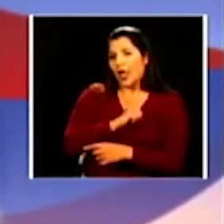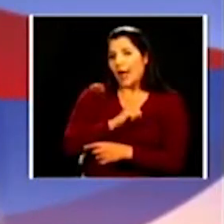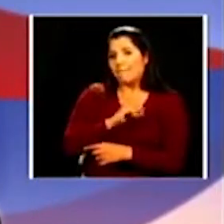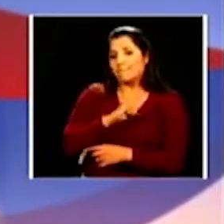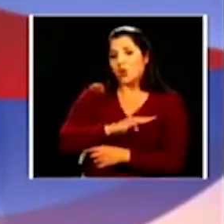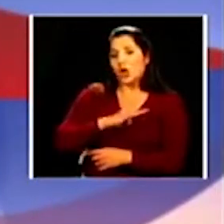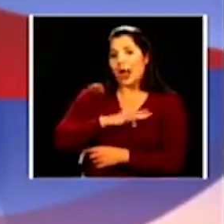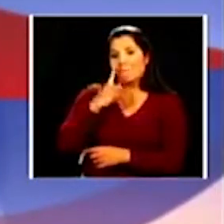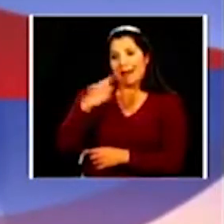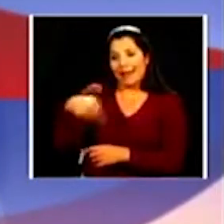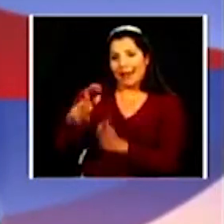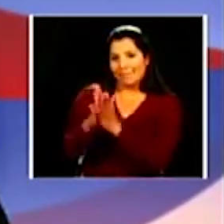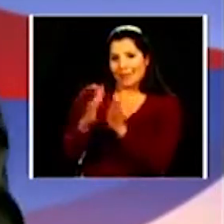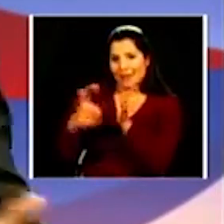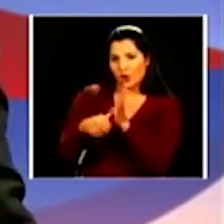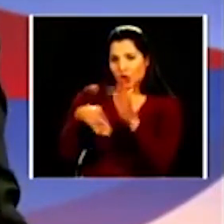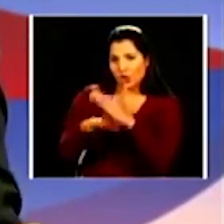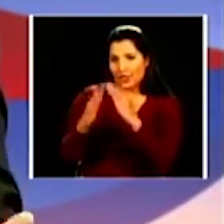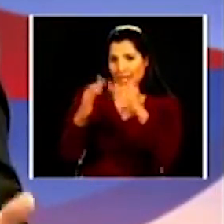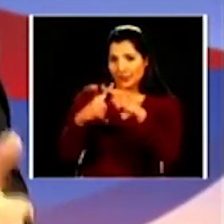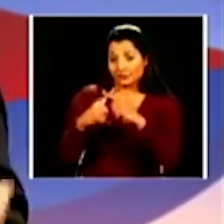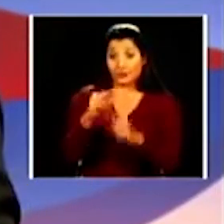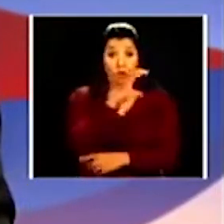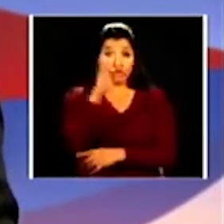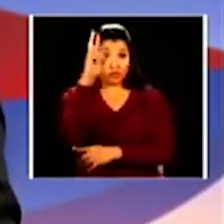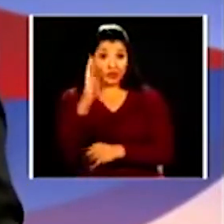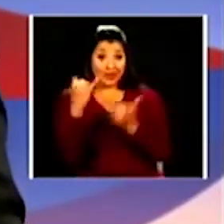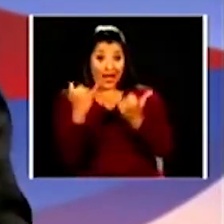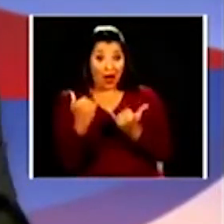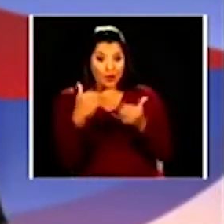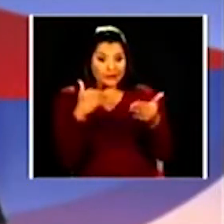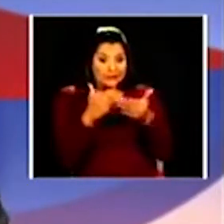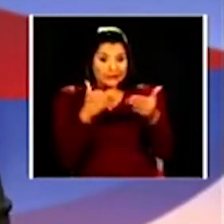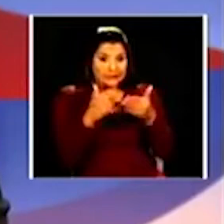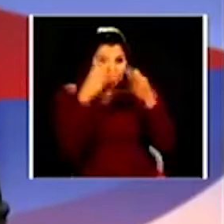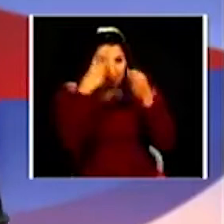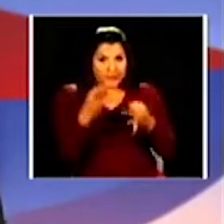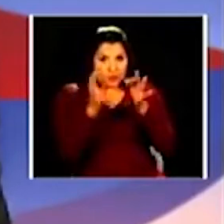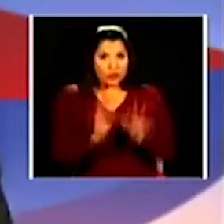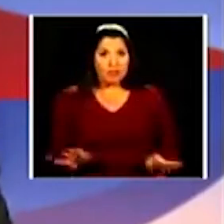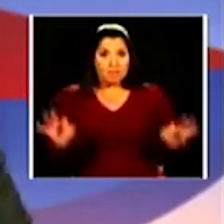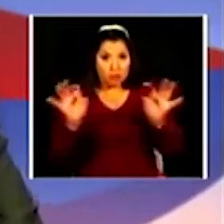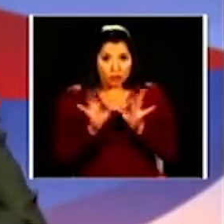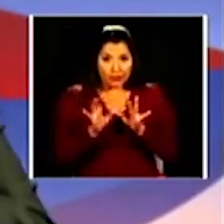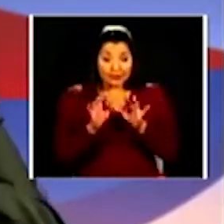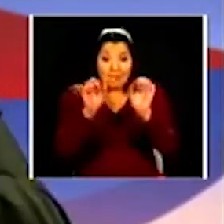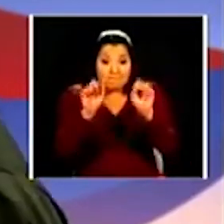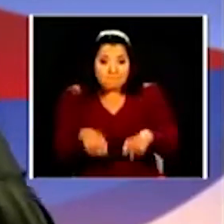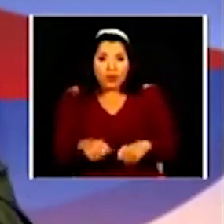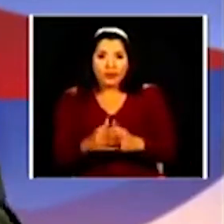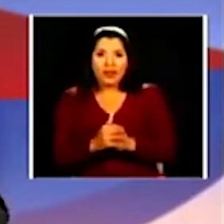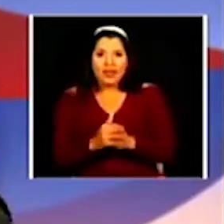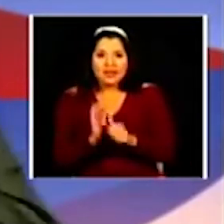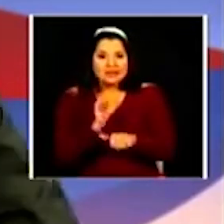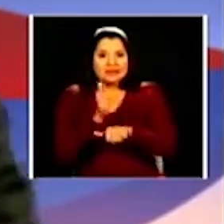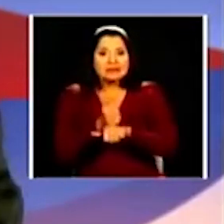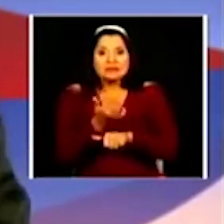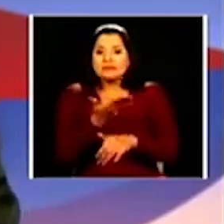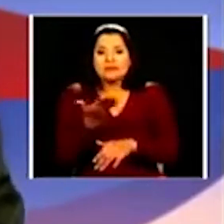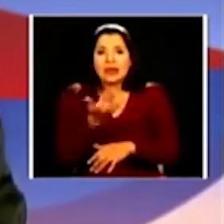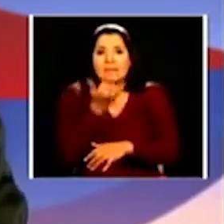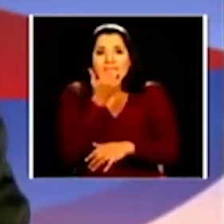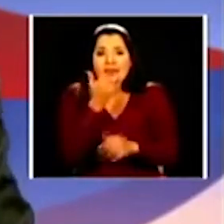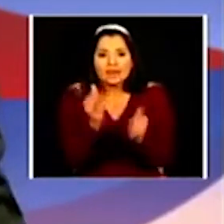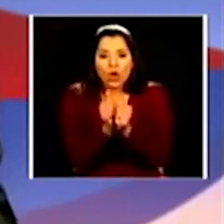Rica está a las puertas de una decisión importantísima, una decisión que puede determinar qué va a pasar con las